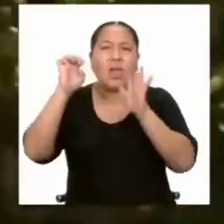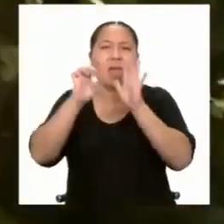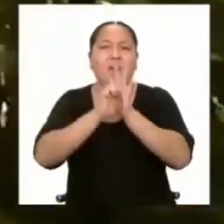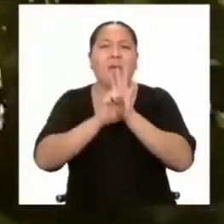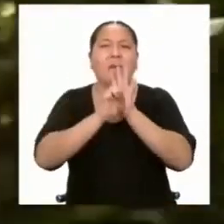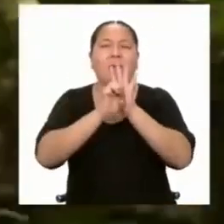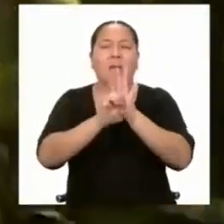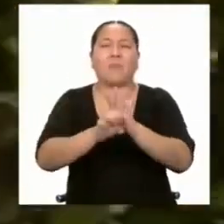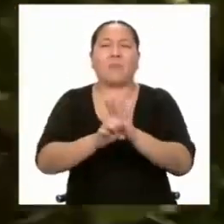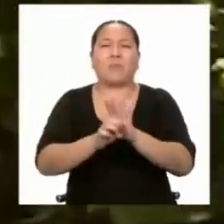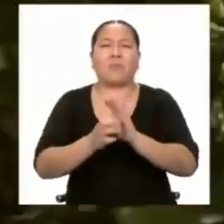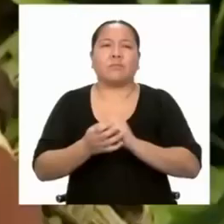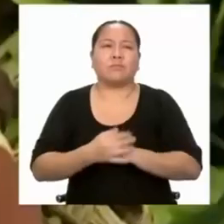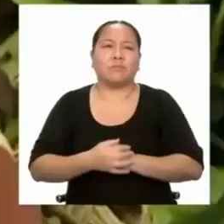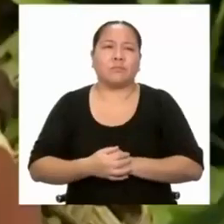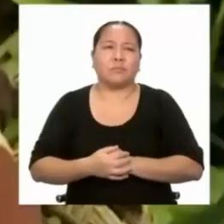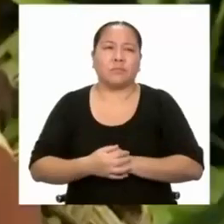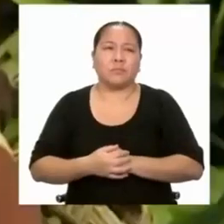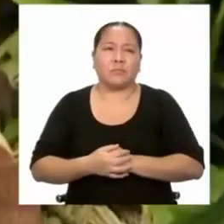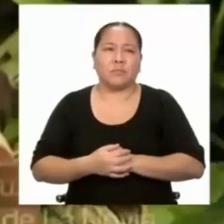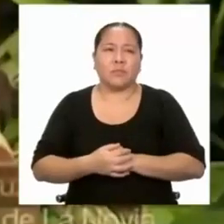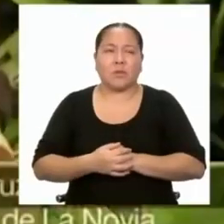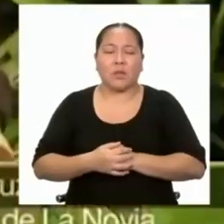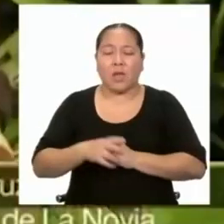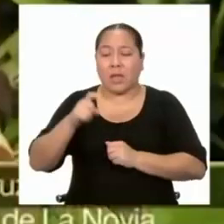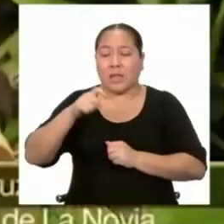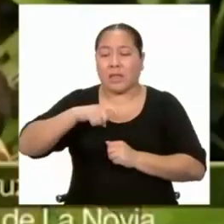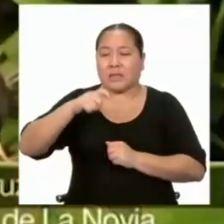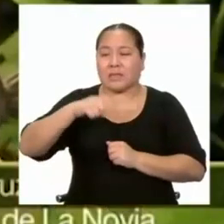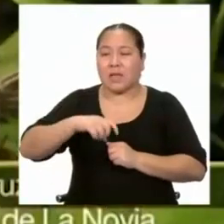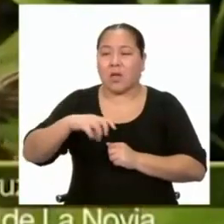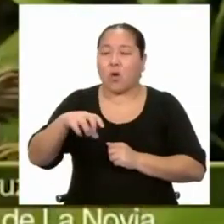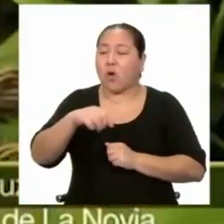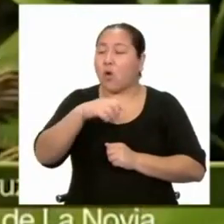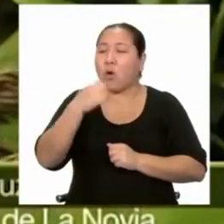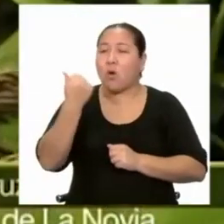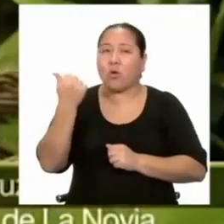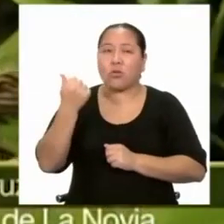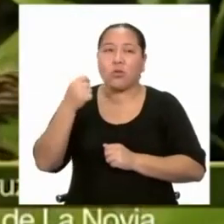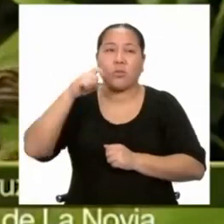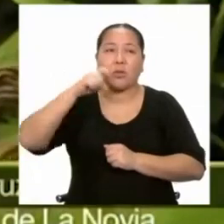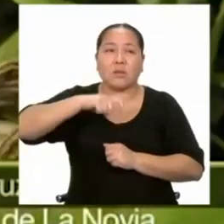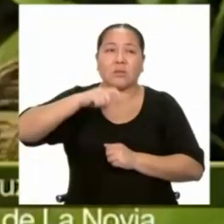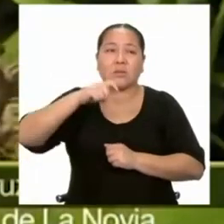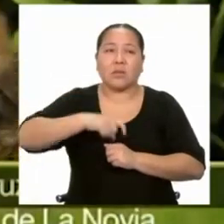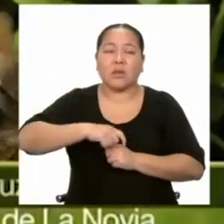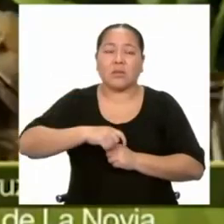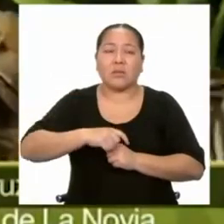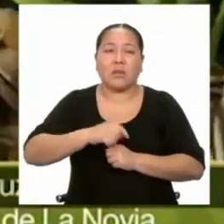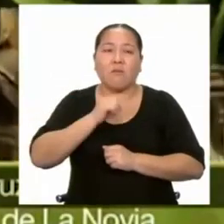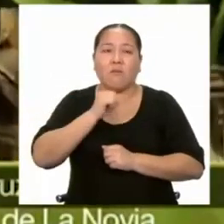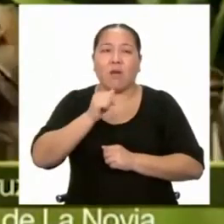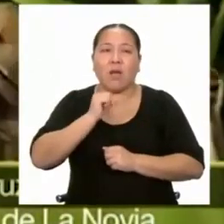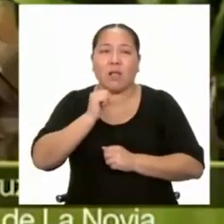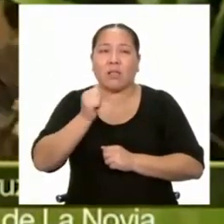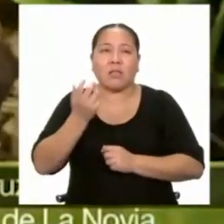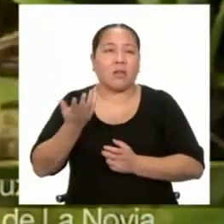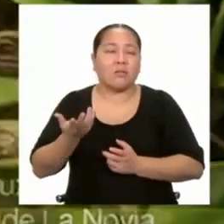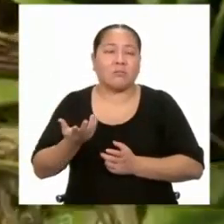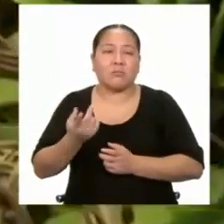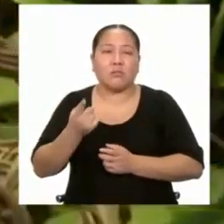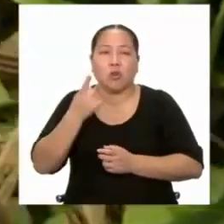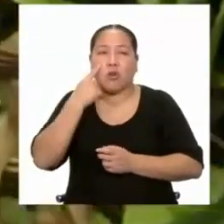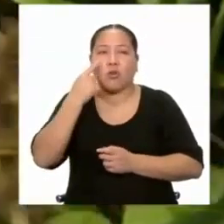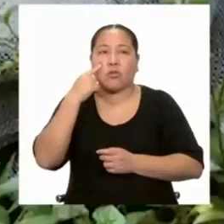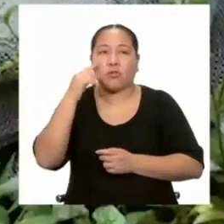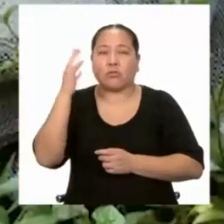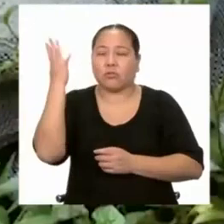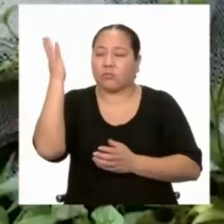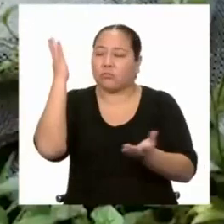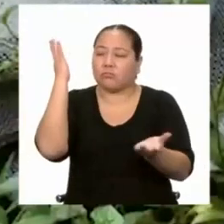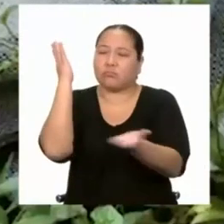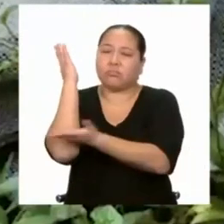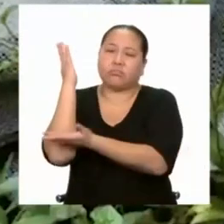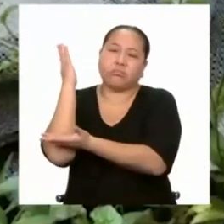veces por necesidad, otros castañeros o agricultores por necesidad, por factores económicos, ellos deprean el